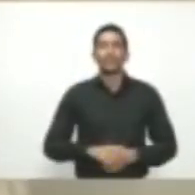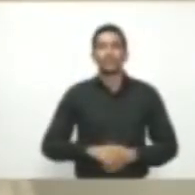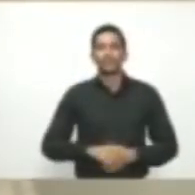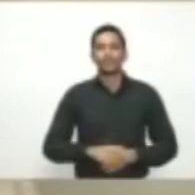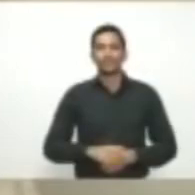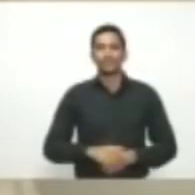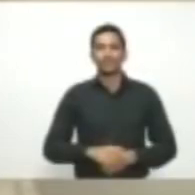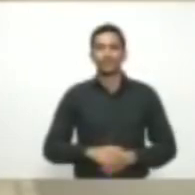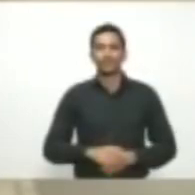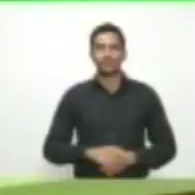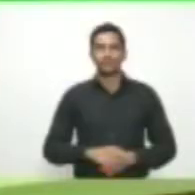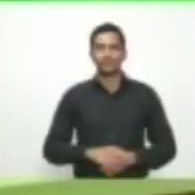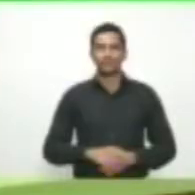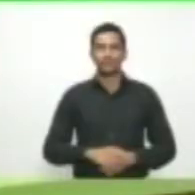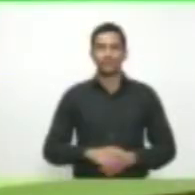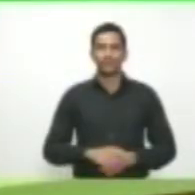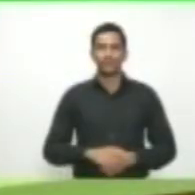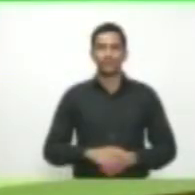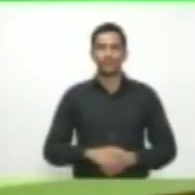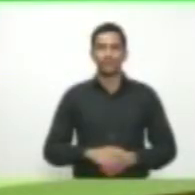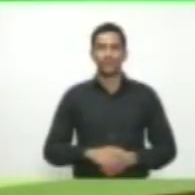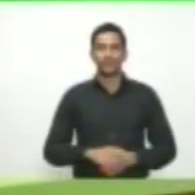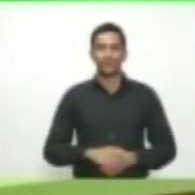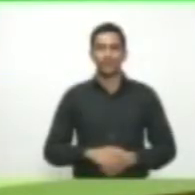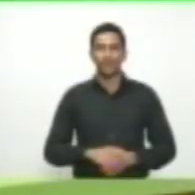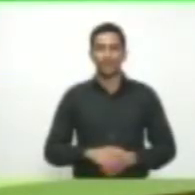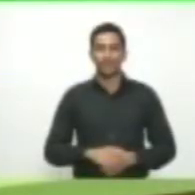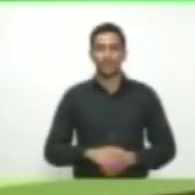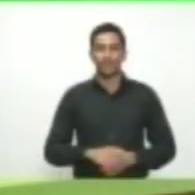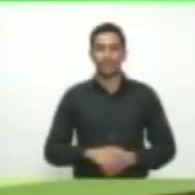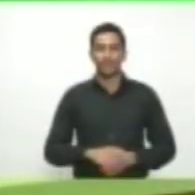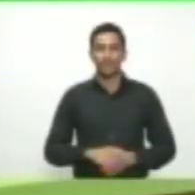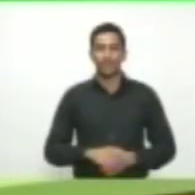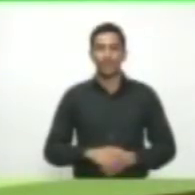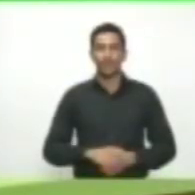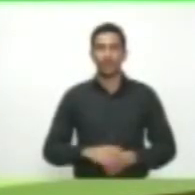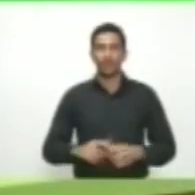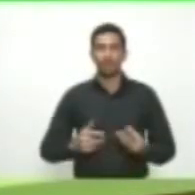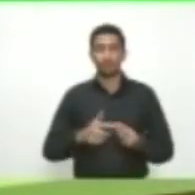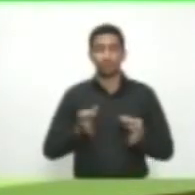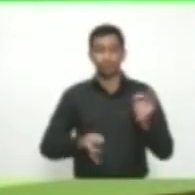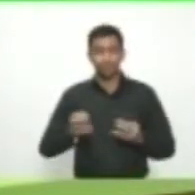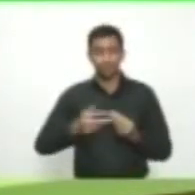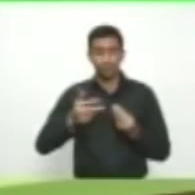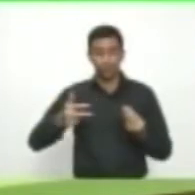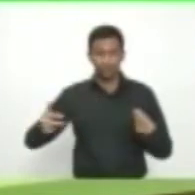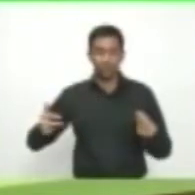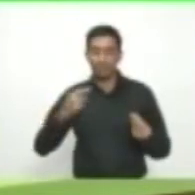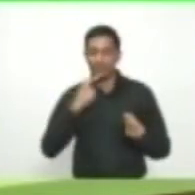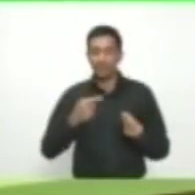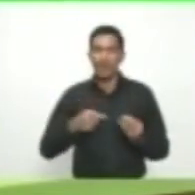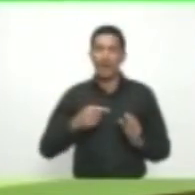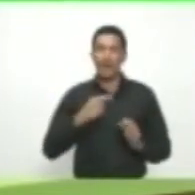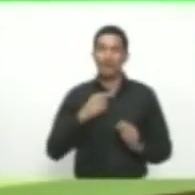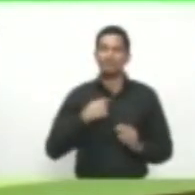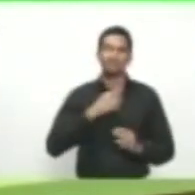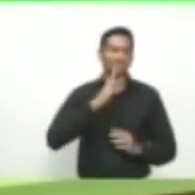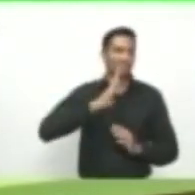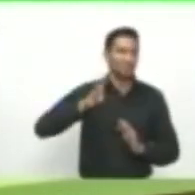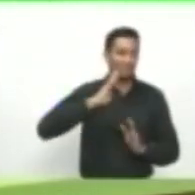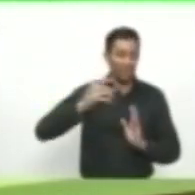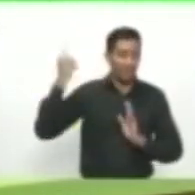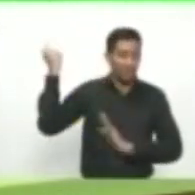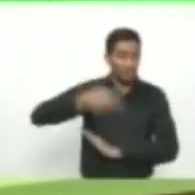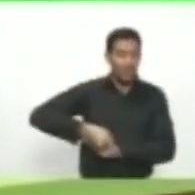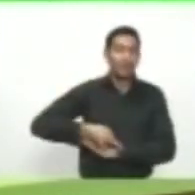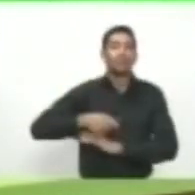con la verdad. Por omitir las sentencias de la Corte, el POT de Barranquilla y las decisiones gubernamentales, los